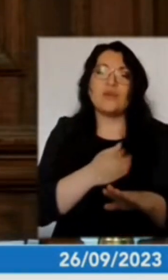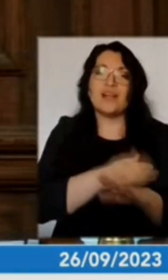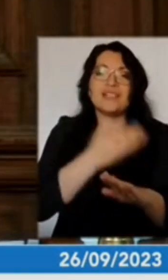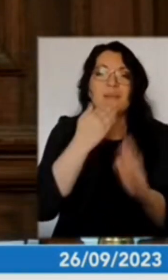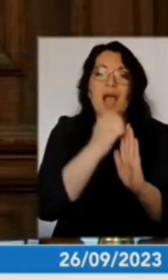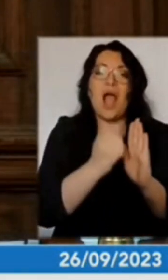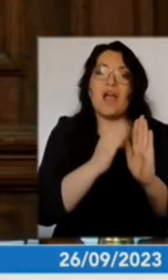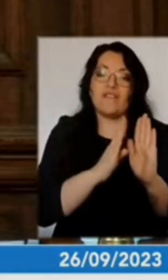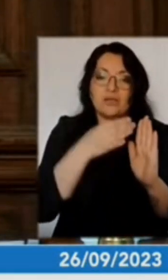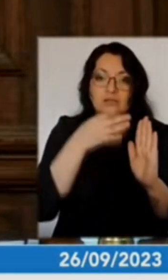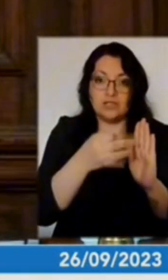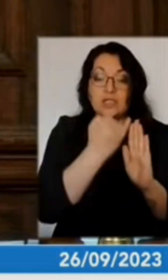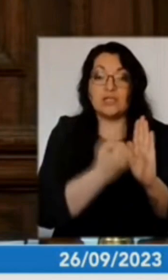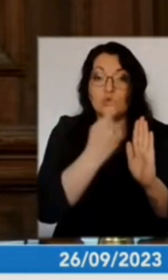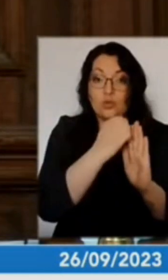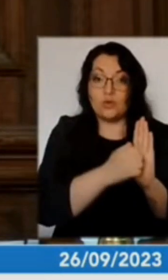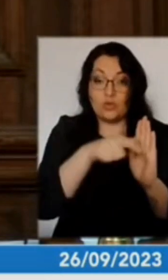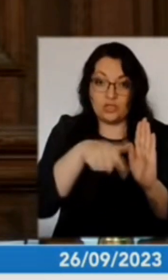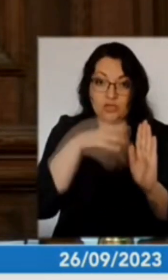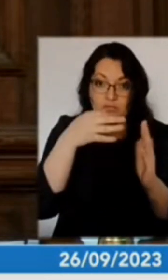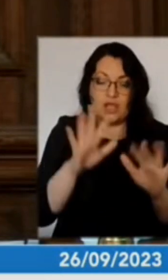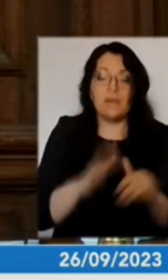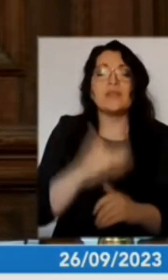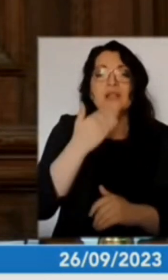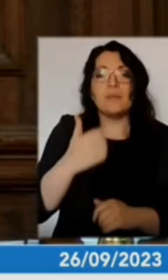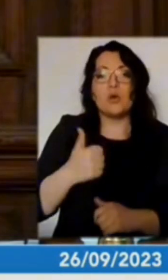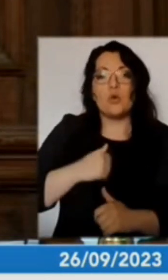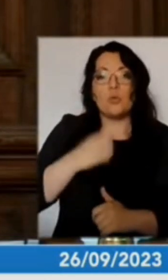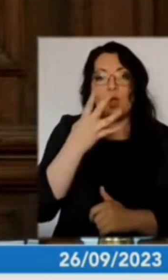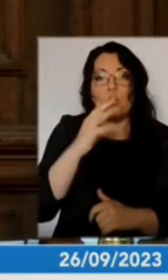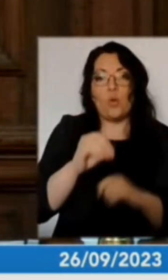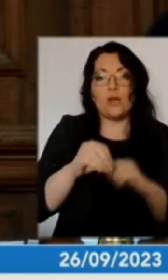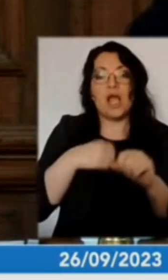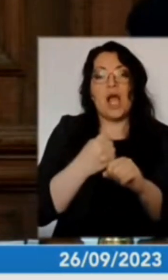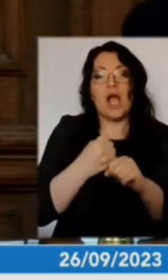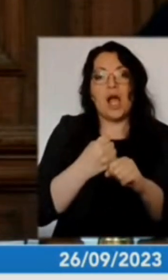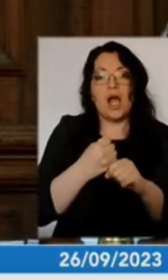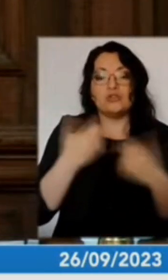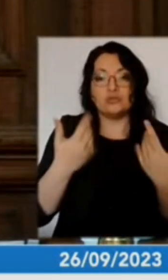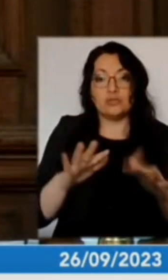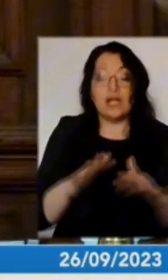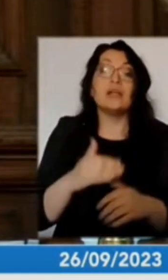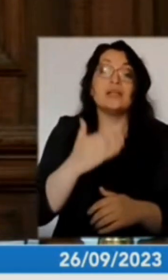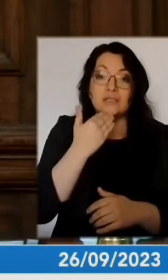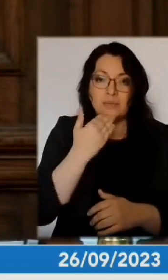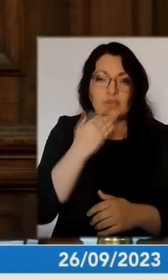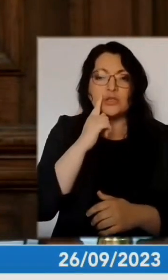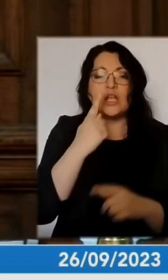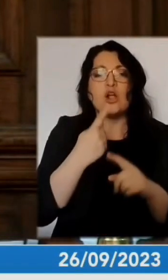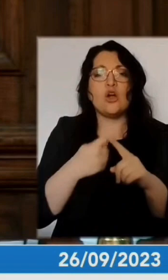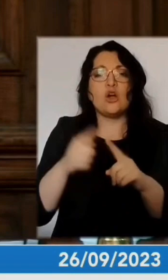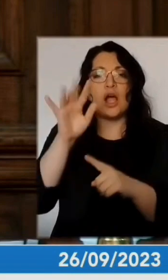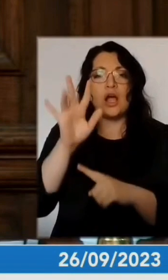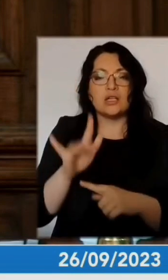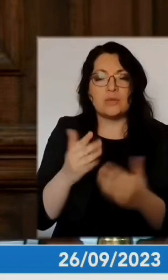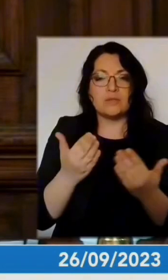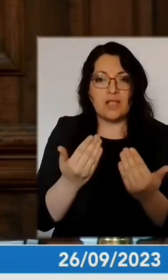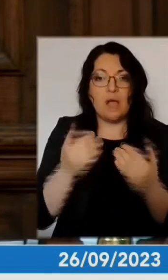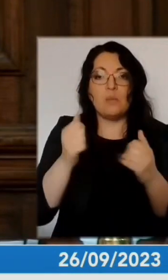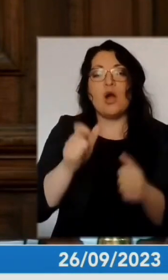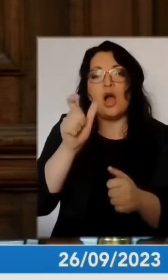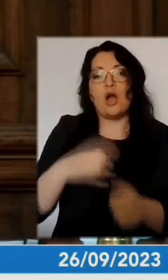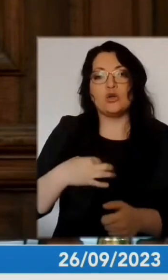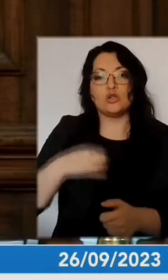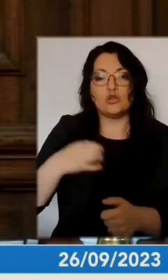del artículo 17, tener cumplidos 40 años de edad y poseer las demás calidades necesarias para ser ciudadano con derecho a